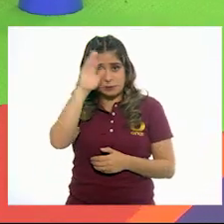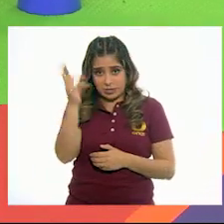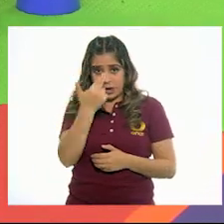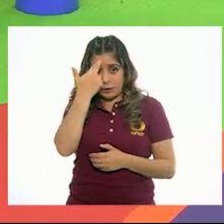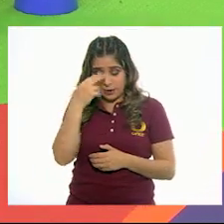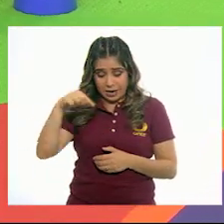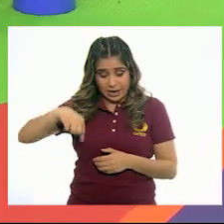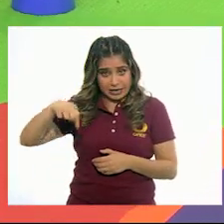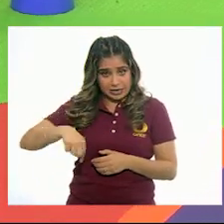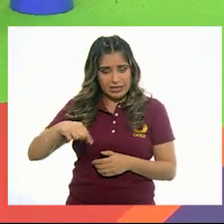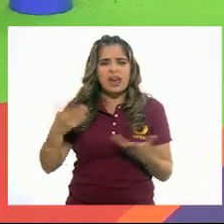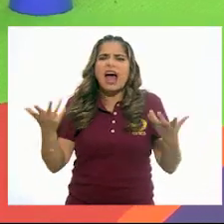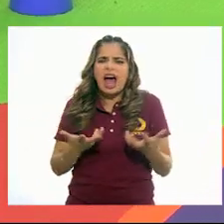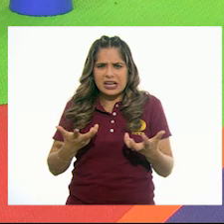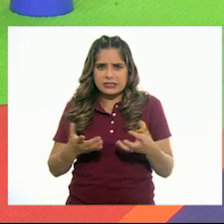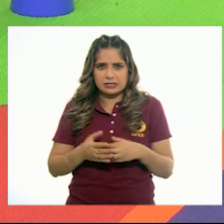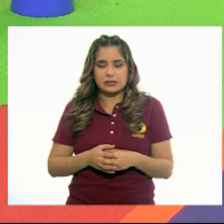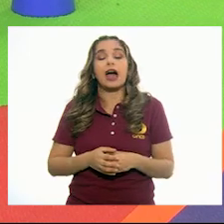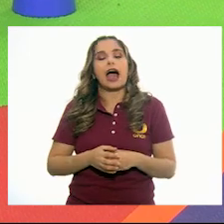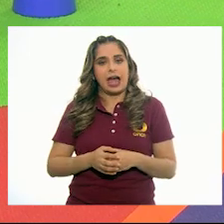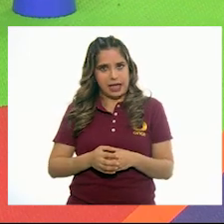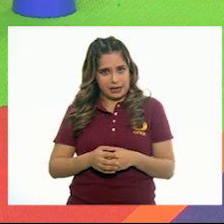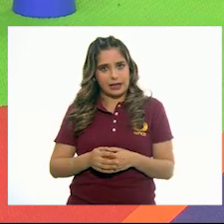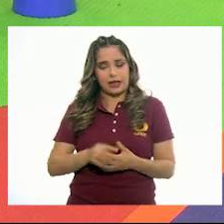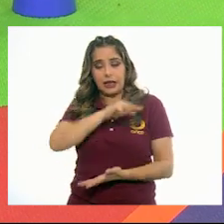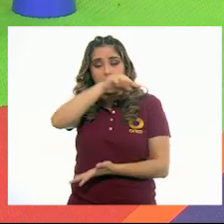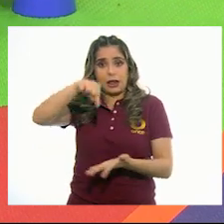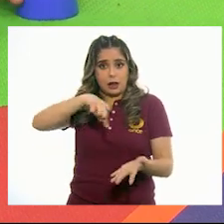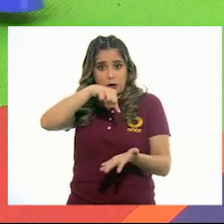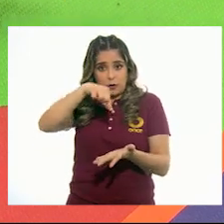actividad estamos trabajando en un espacio